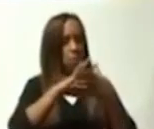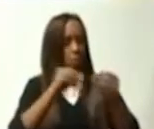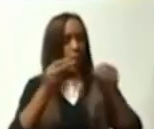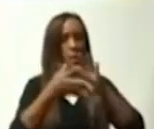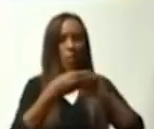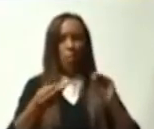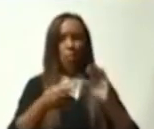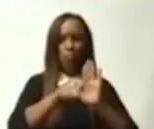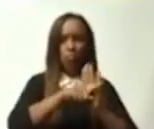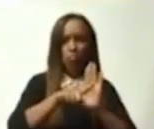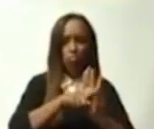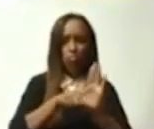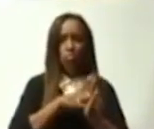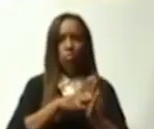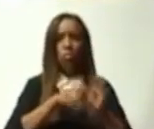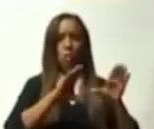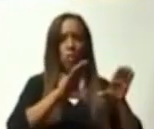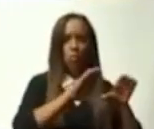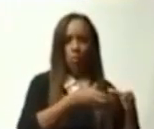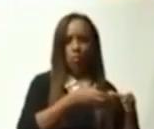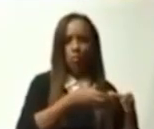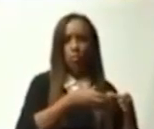este partido, con la honra